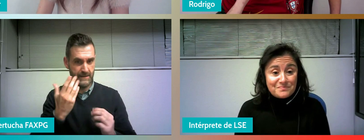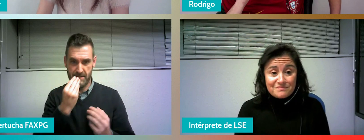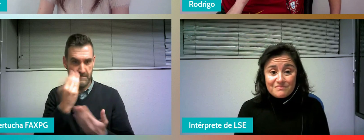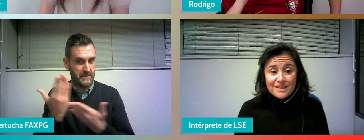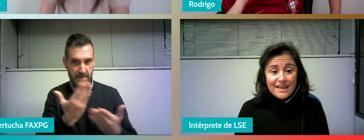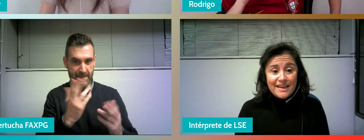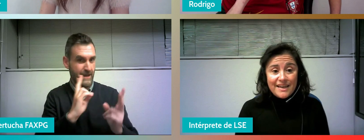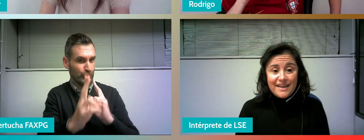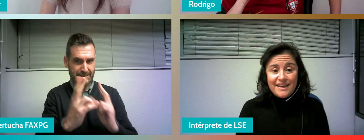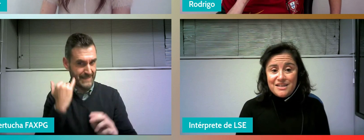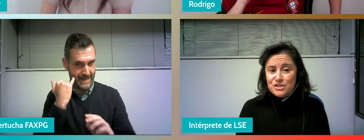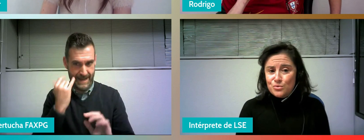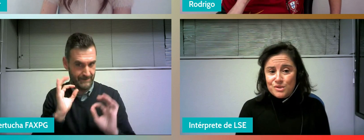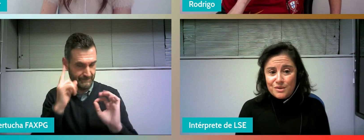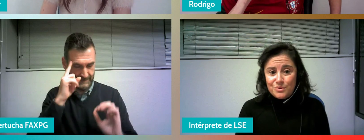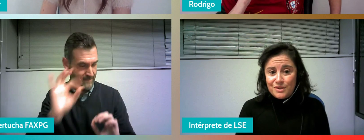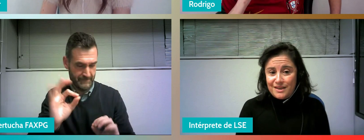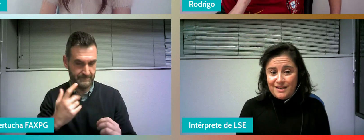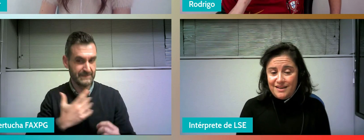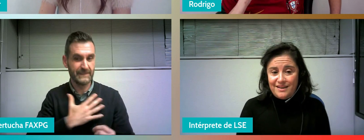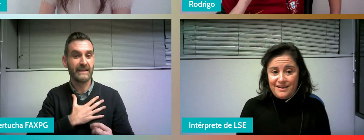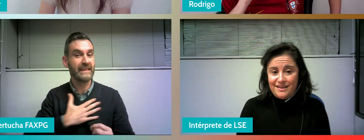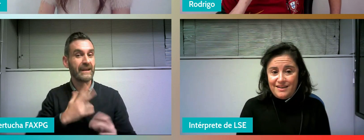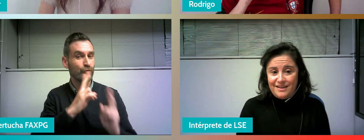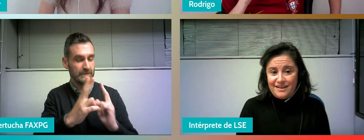creo. Estou seguro